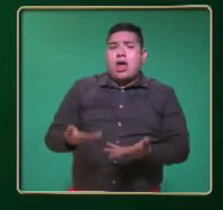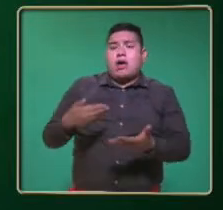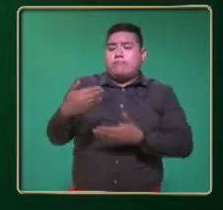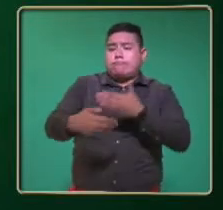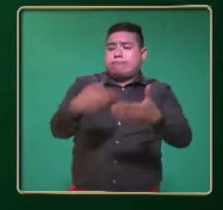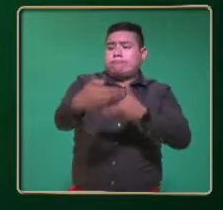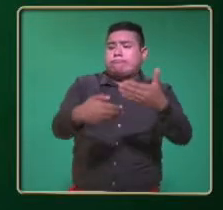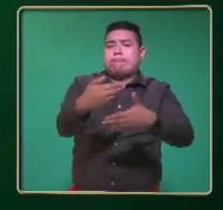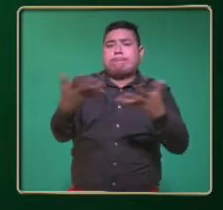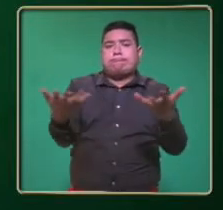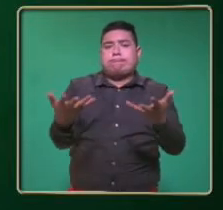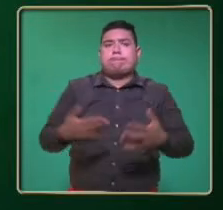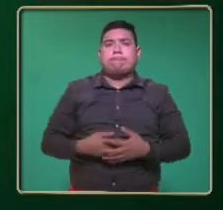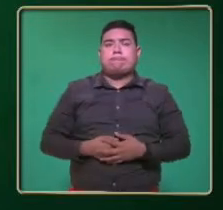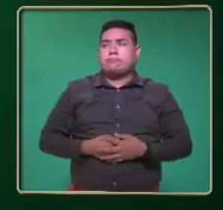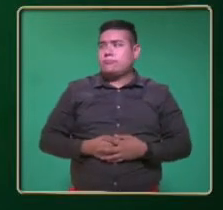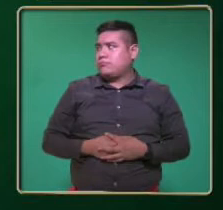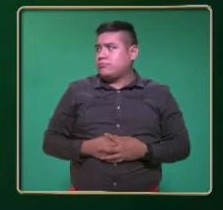camino que me toca seguir.